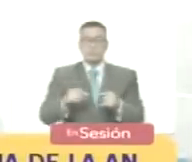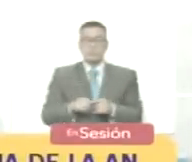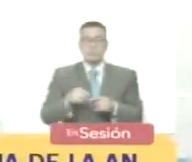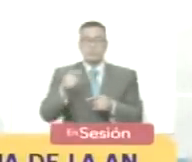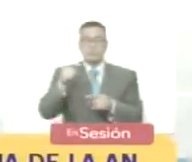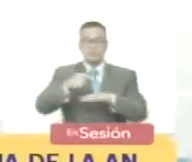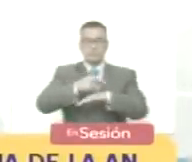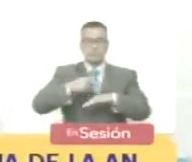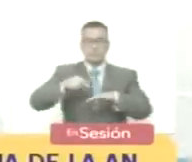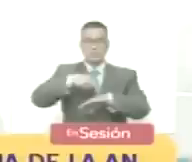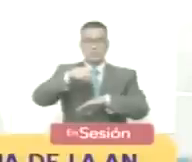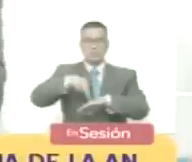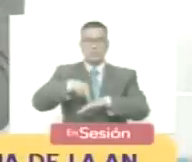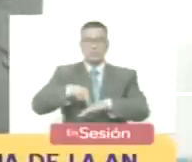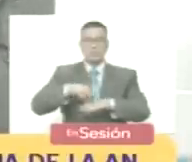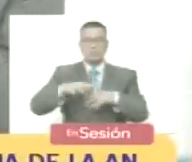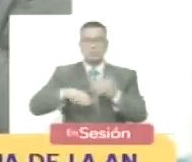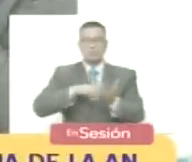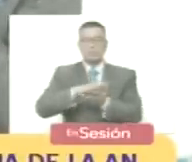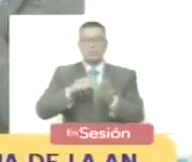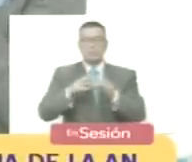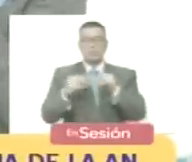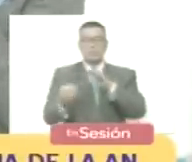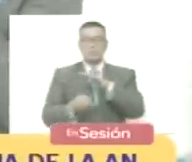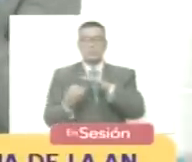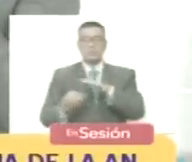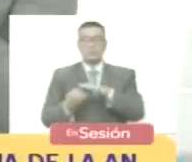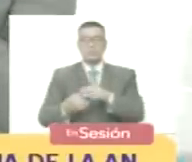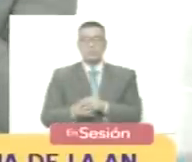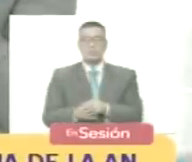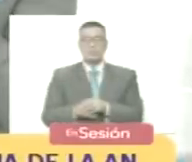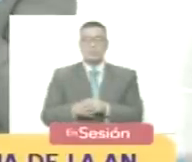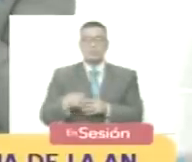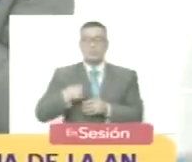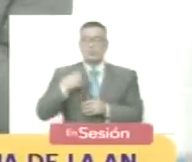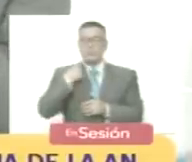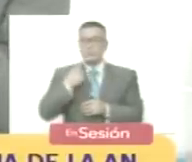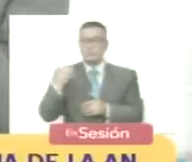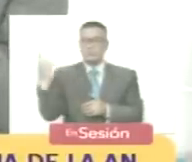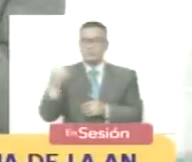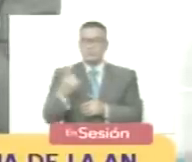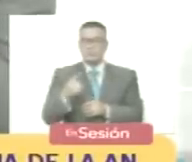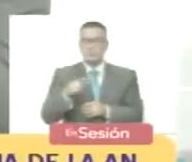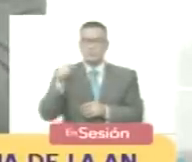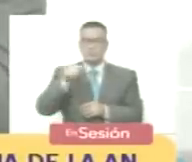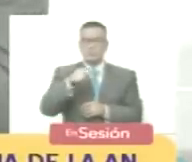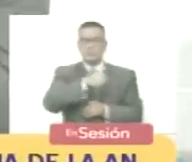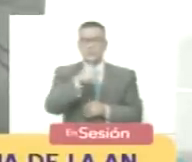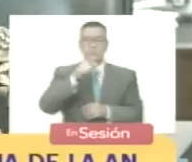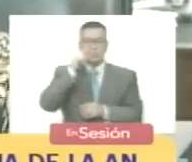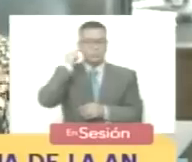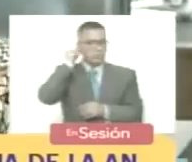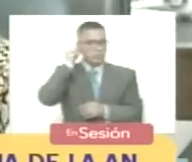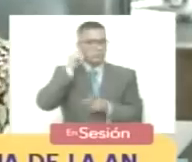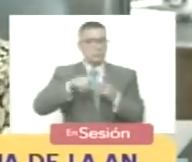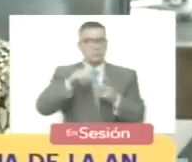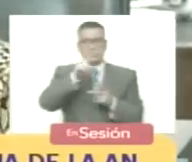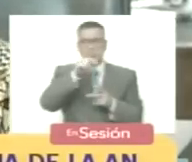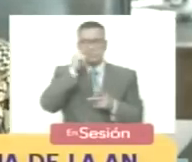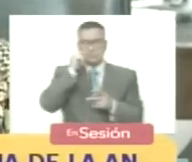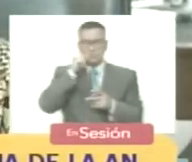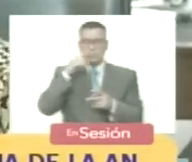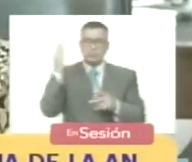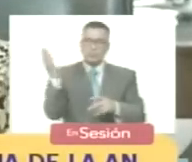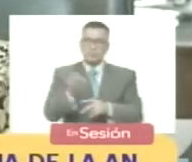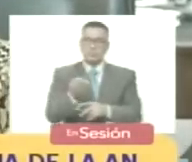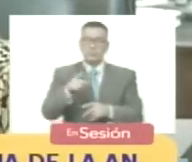Estado venezolano, que afecta a sus instituciones y que directamente afecta a cada mujer y a cada hombre de este